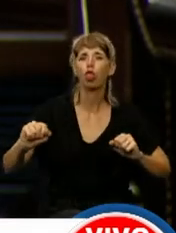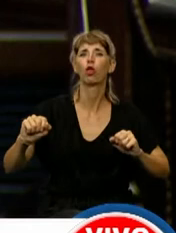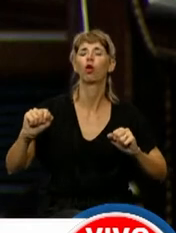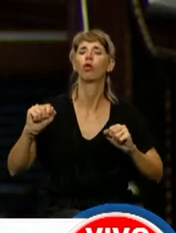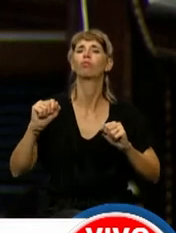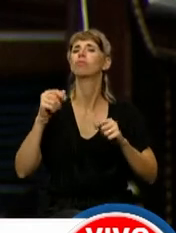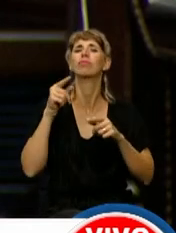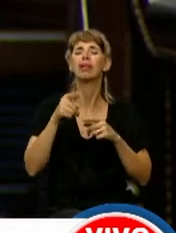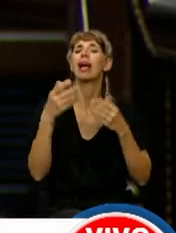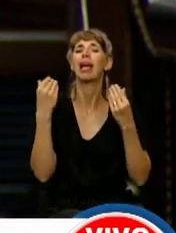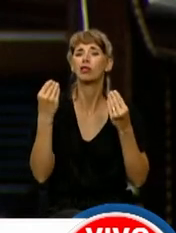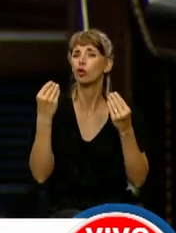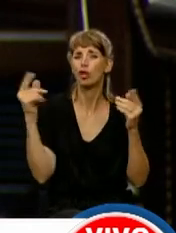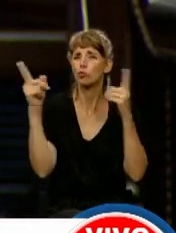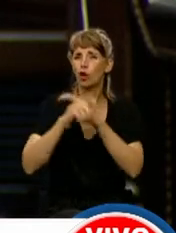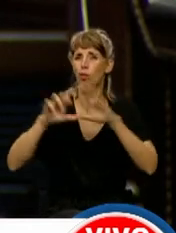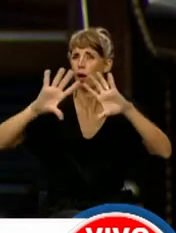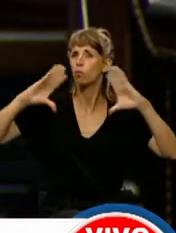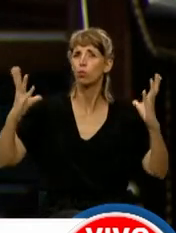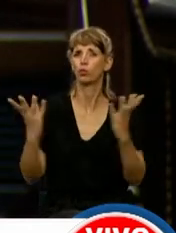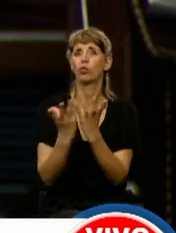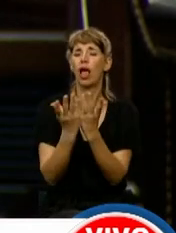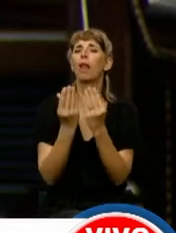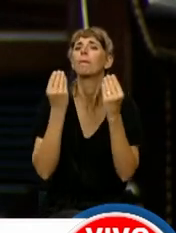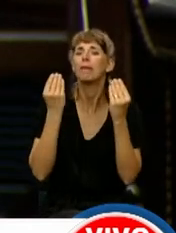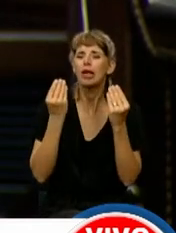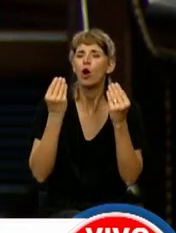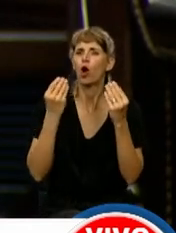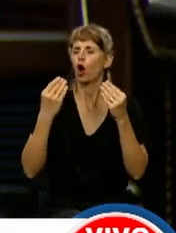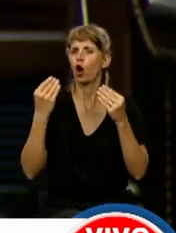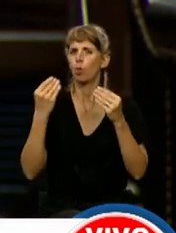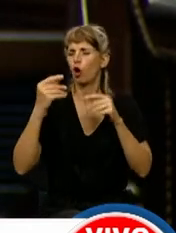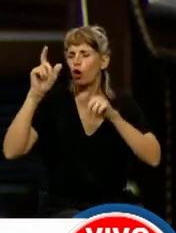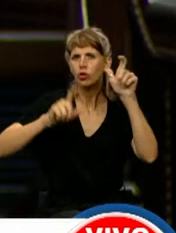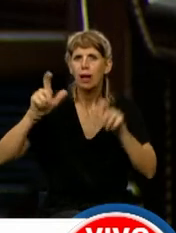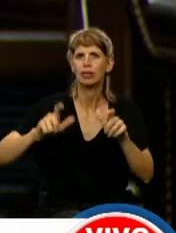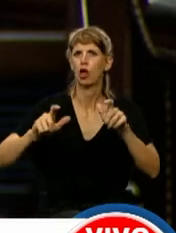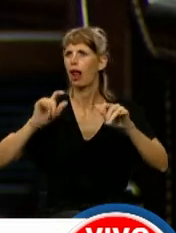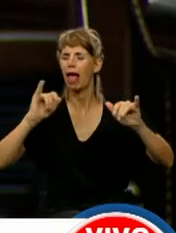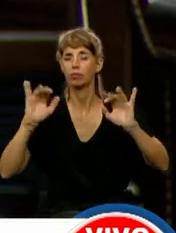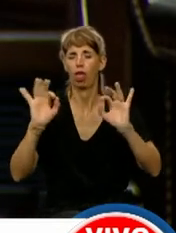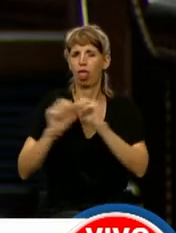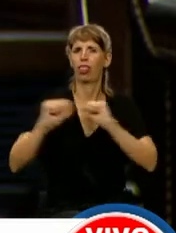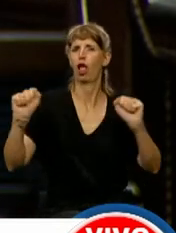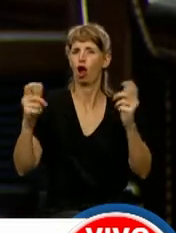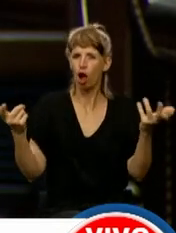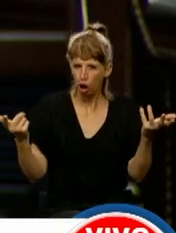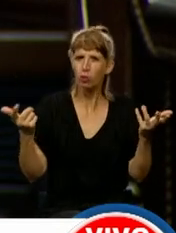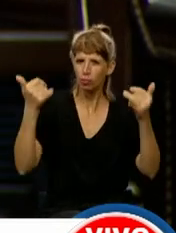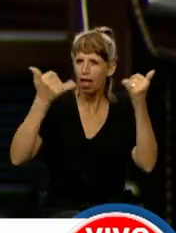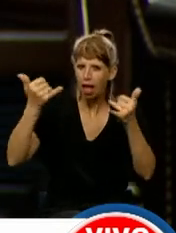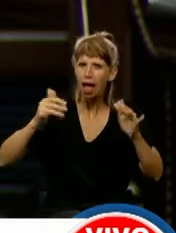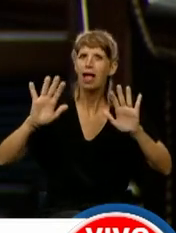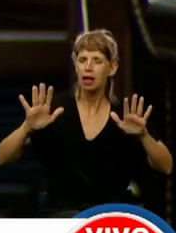pandemia silenciosa no infecciosa que afecta a 3 millones de muertes por año